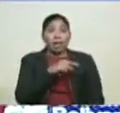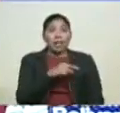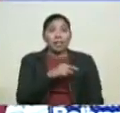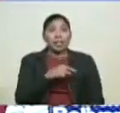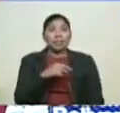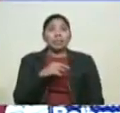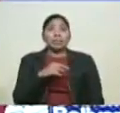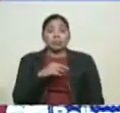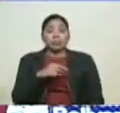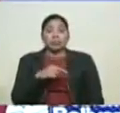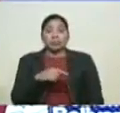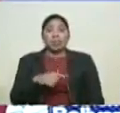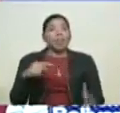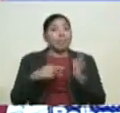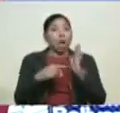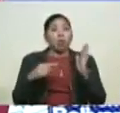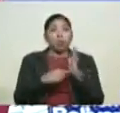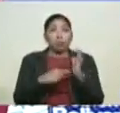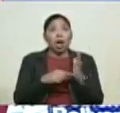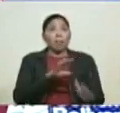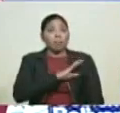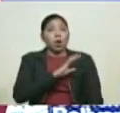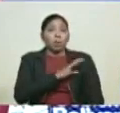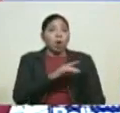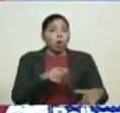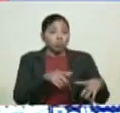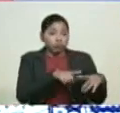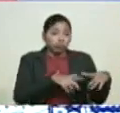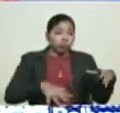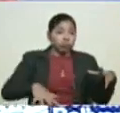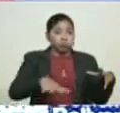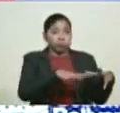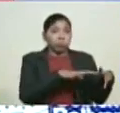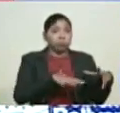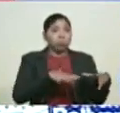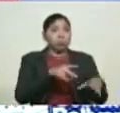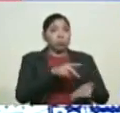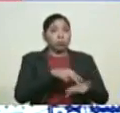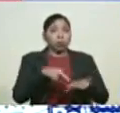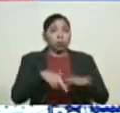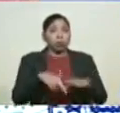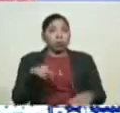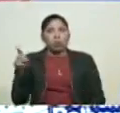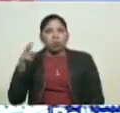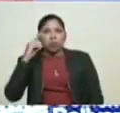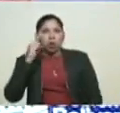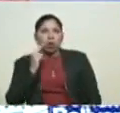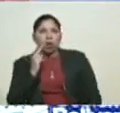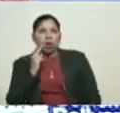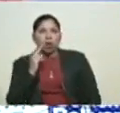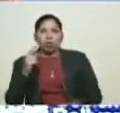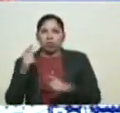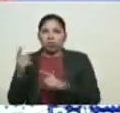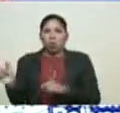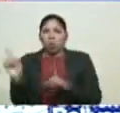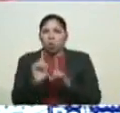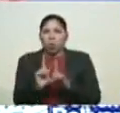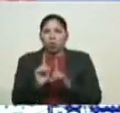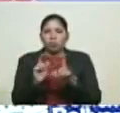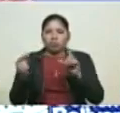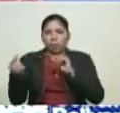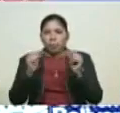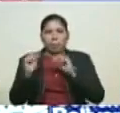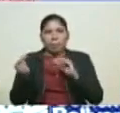en la agenda histórica del Libertador Bolívar, quien preparó con Antonio José de Sucre y José Antonio Páez varias veces los